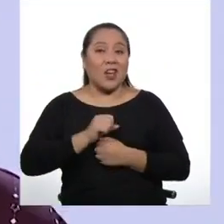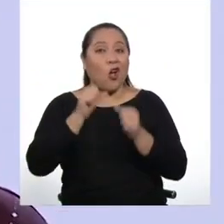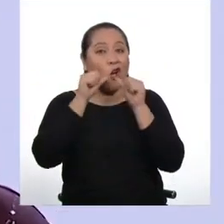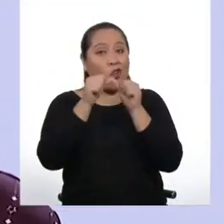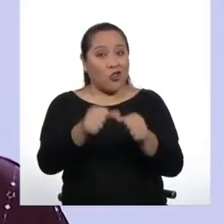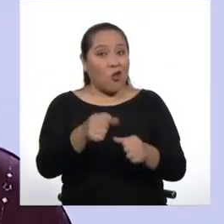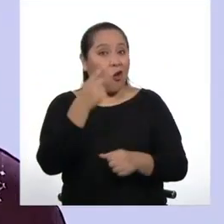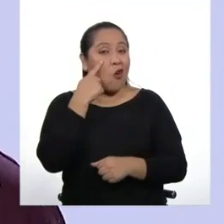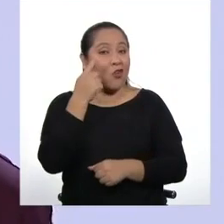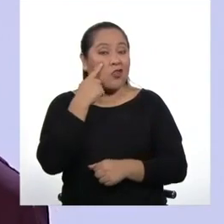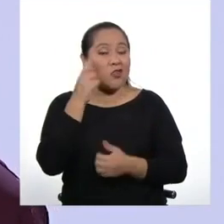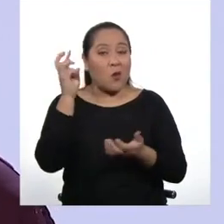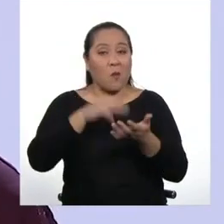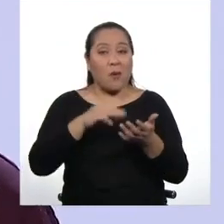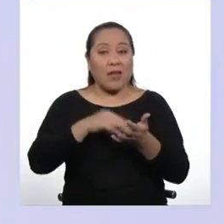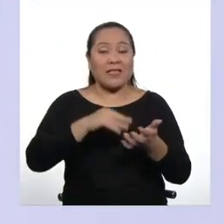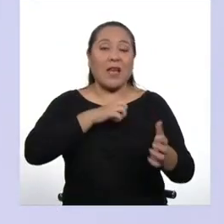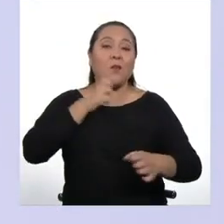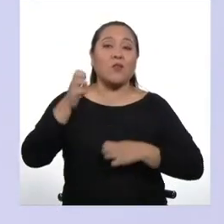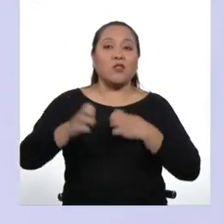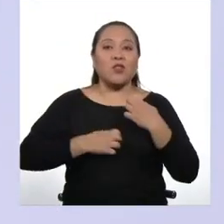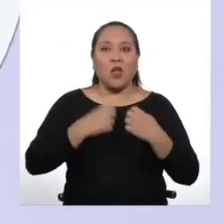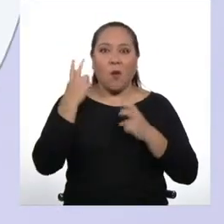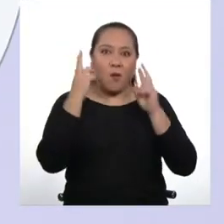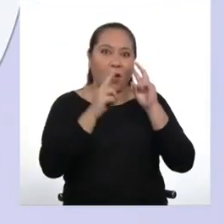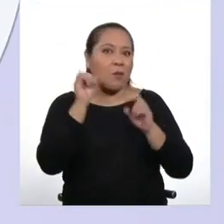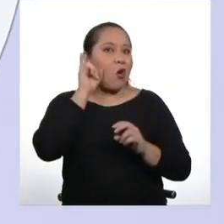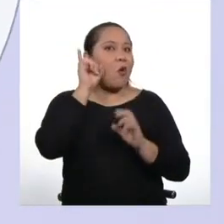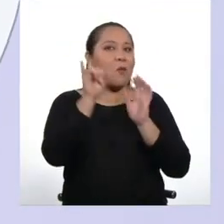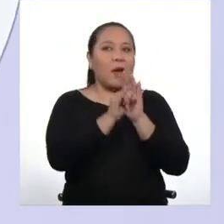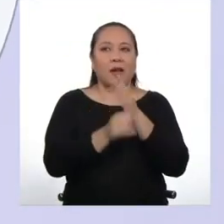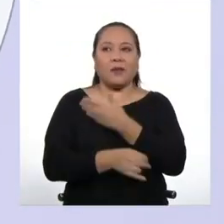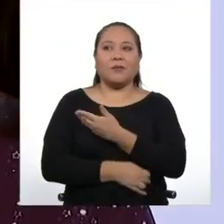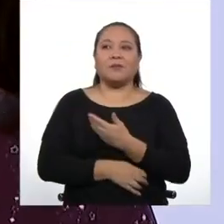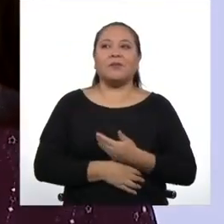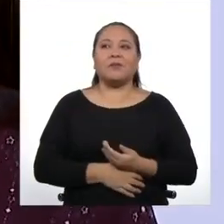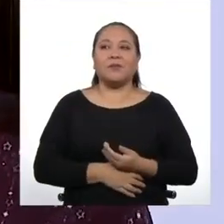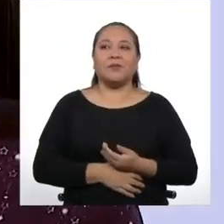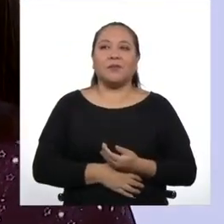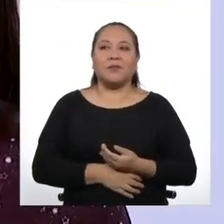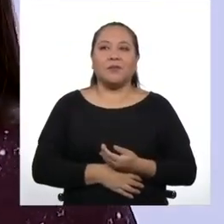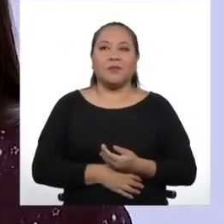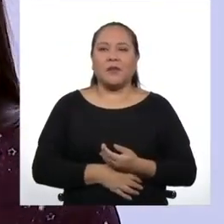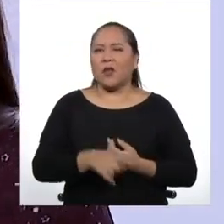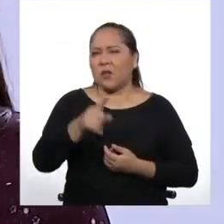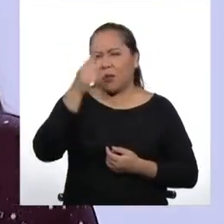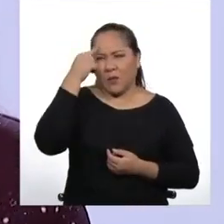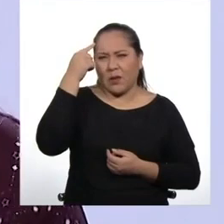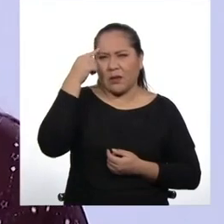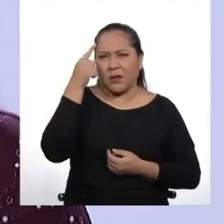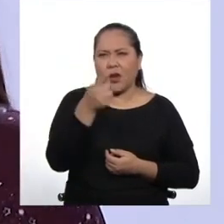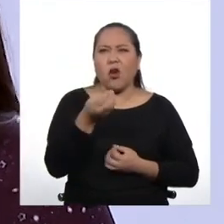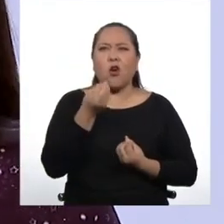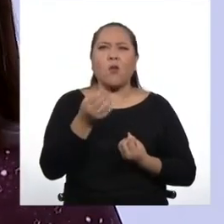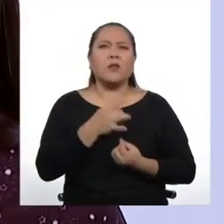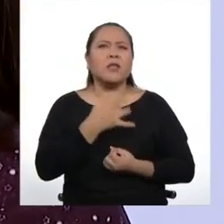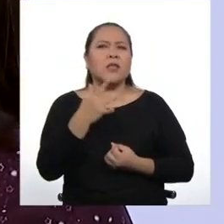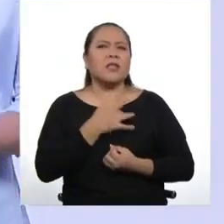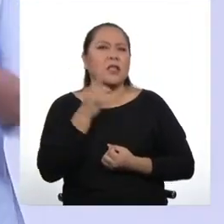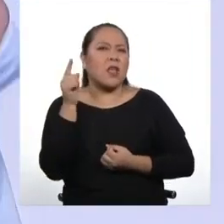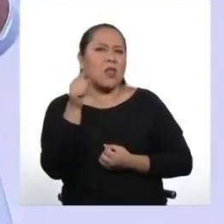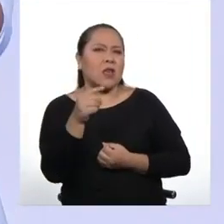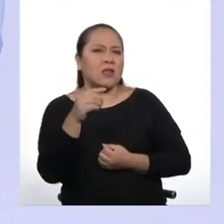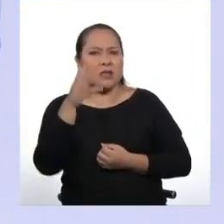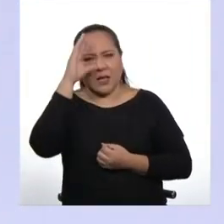Sigamos conociendo más emociones. Veamos esta otra imagen. Patricia, ¿cómo crees que se está sintiendo este